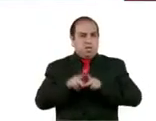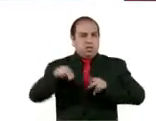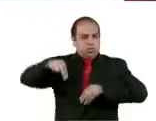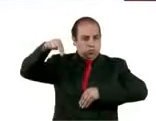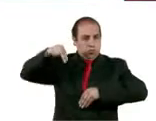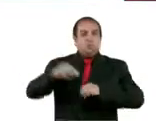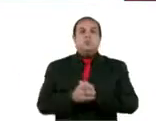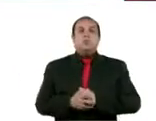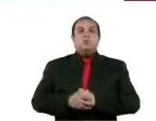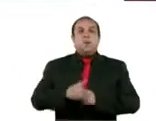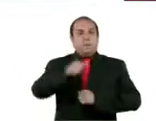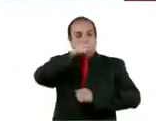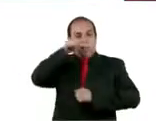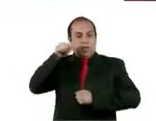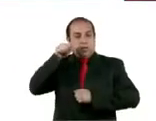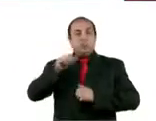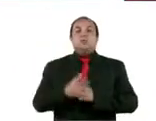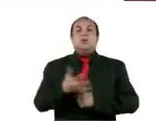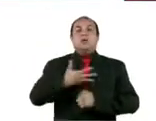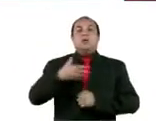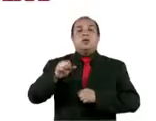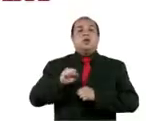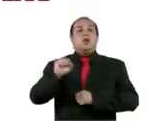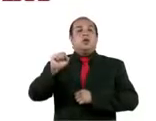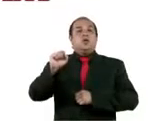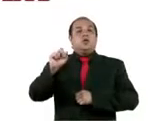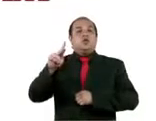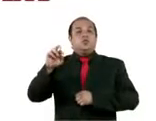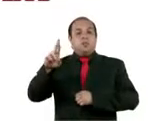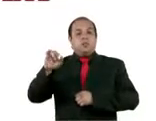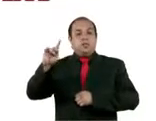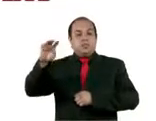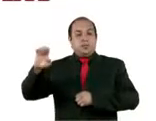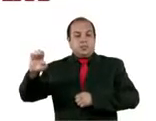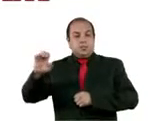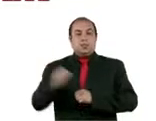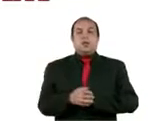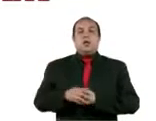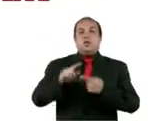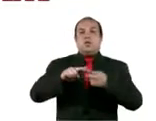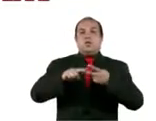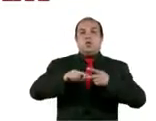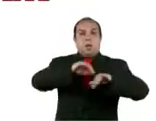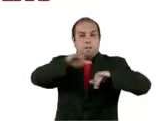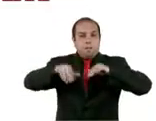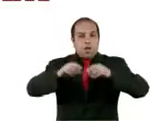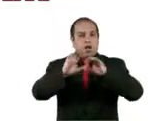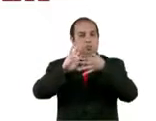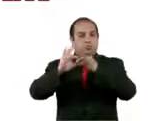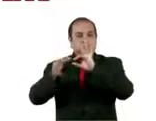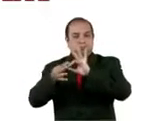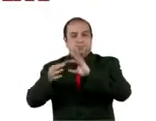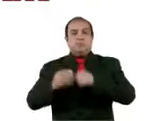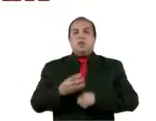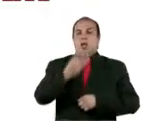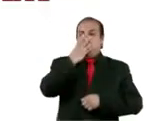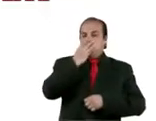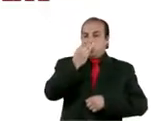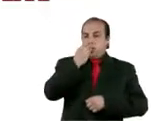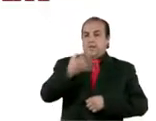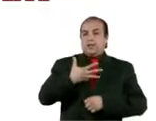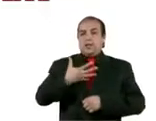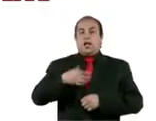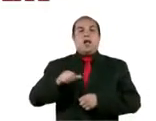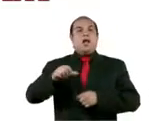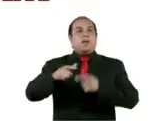En Benito Juárez vamos a estar en el Superiste de Vertis y en la Alberca Olímpica. En Coyoacán vamos a estar en la Alameda del